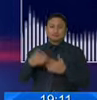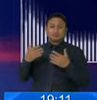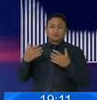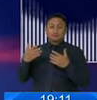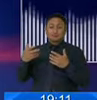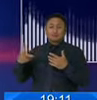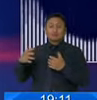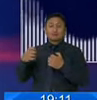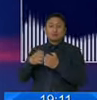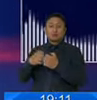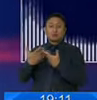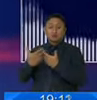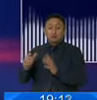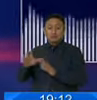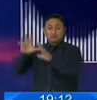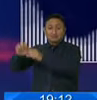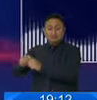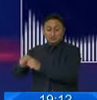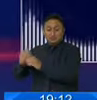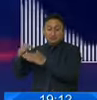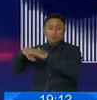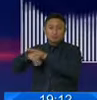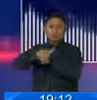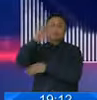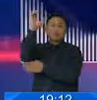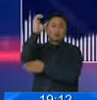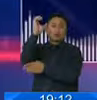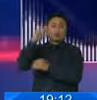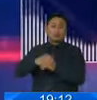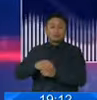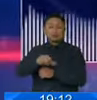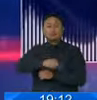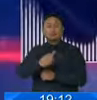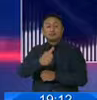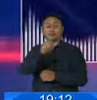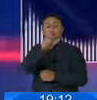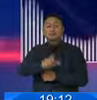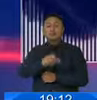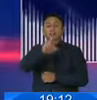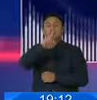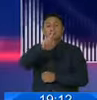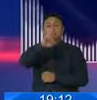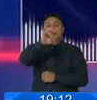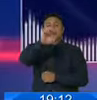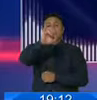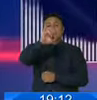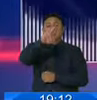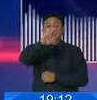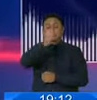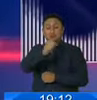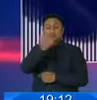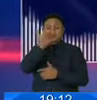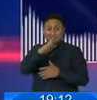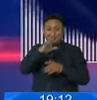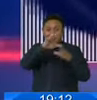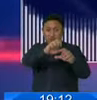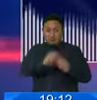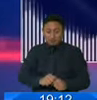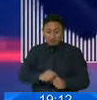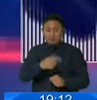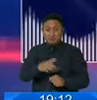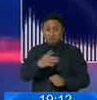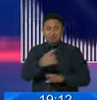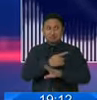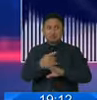Trasladado ese equipo posteriormente a Colombia bajo la custodia de Reinel, que ustedes recuerdan fue capturado en Santander de Quilichao